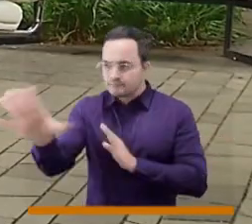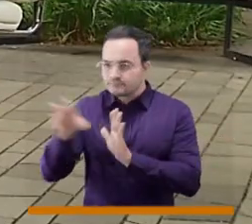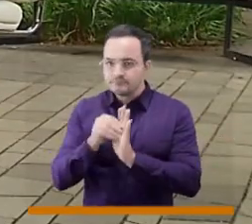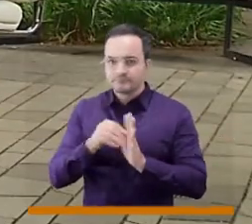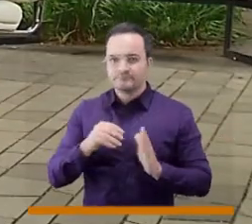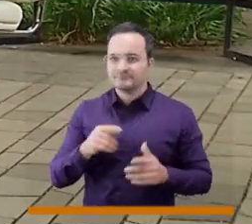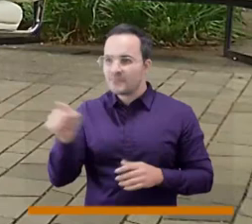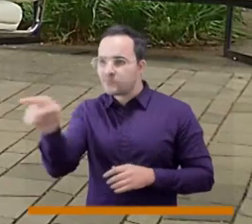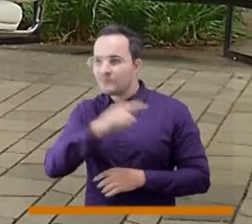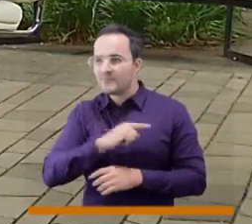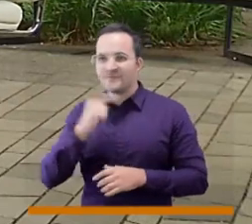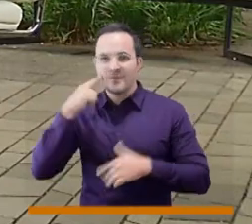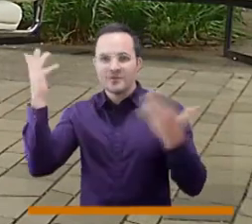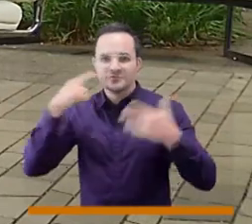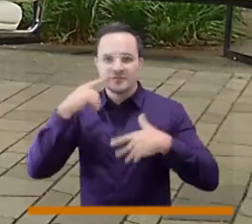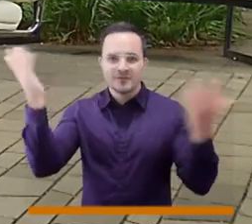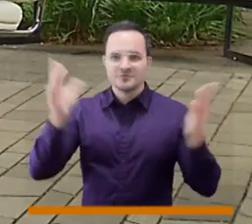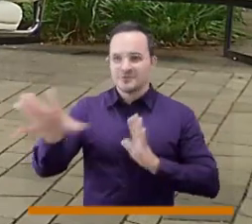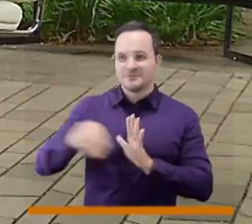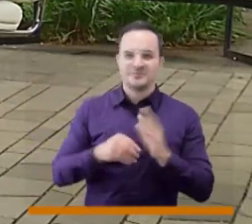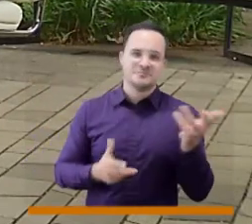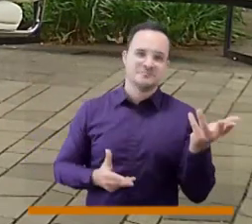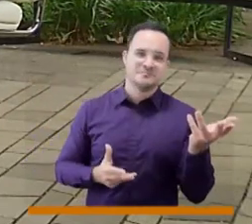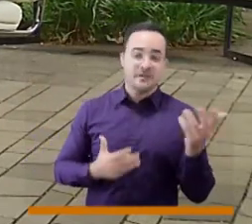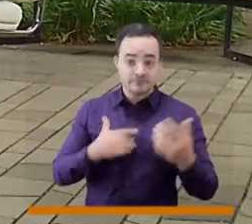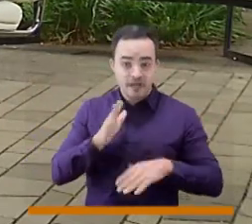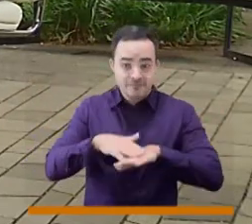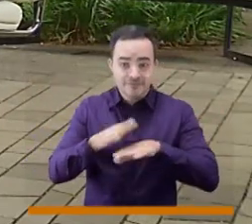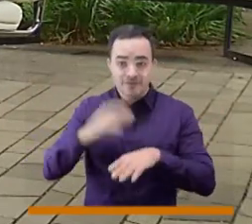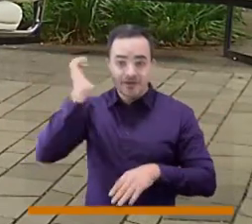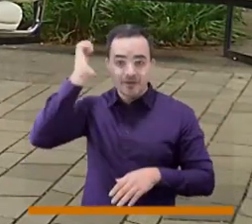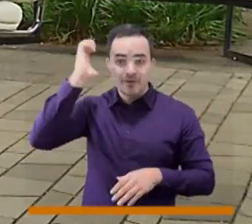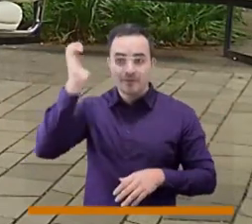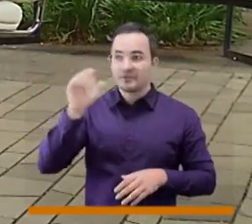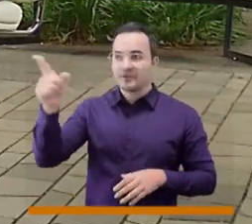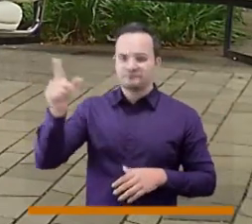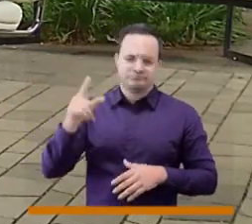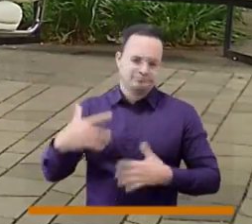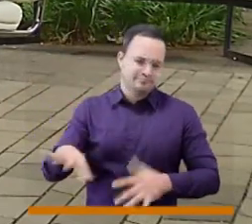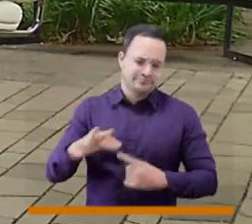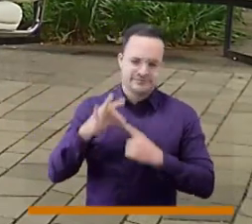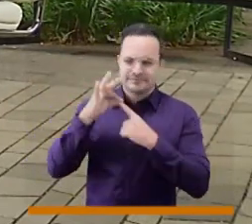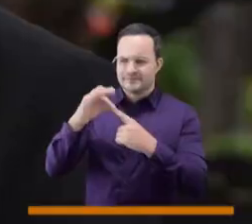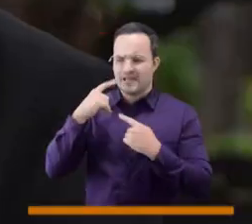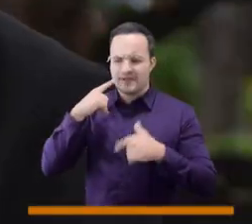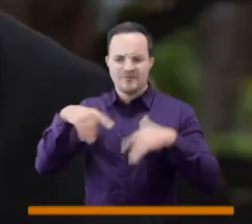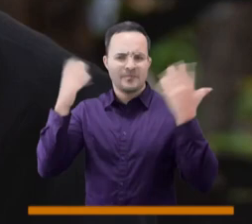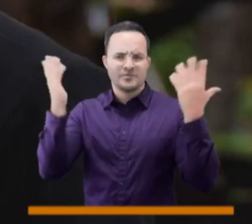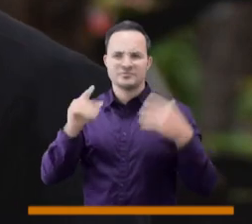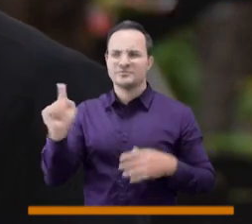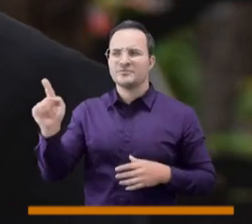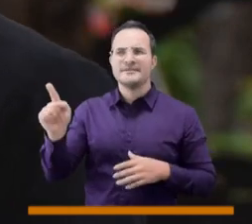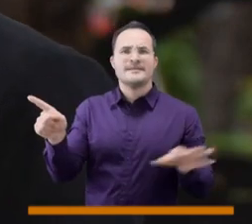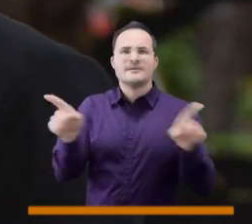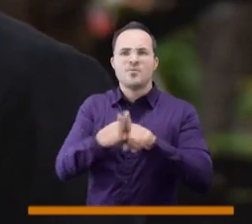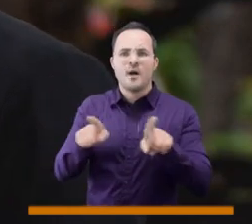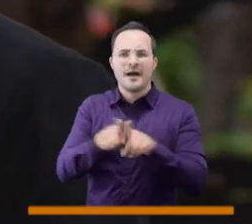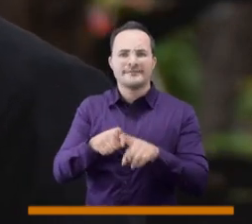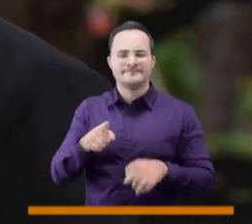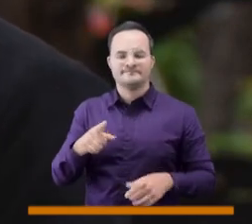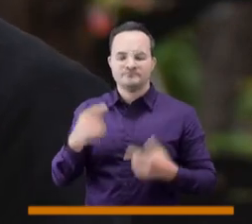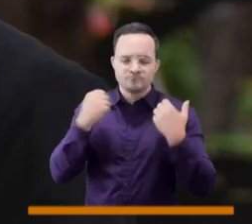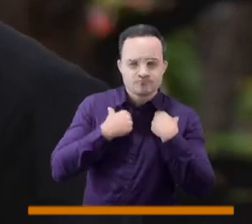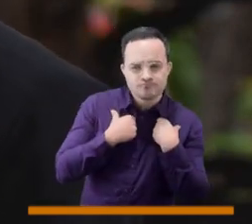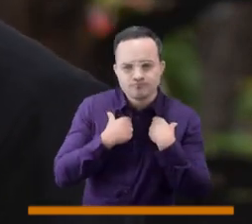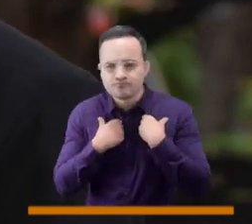de los artistas. Yo amo mucho este arte. En Europa las estatuas vivientes es como si fueran los silleteros aquí en Colombia, y